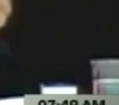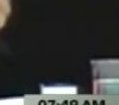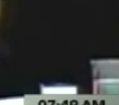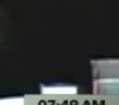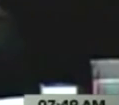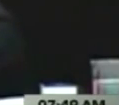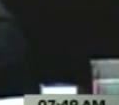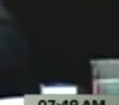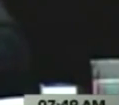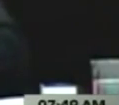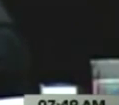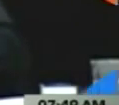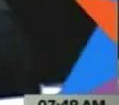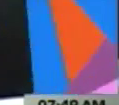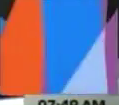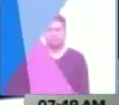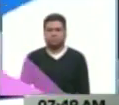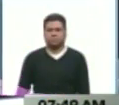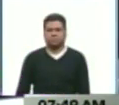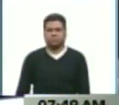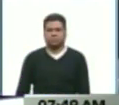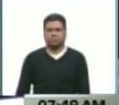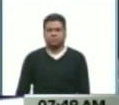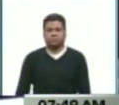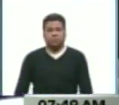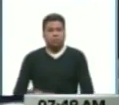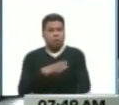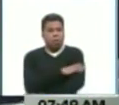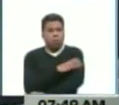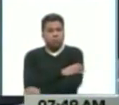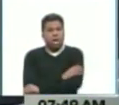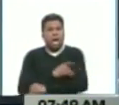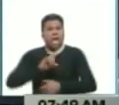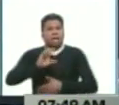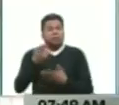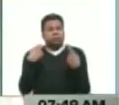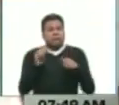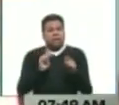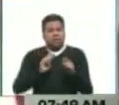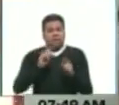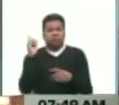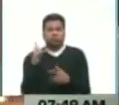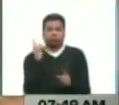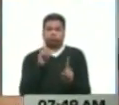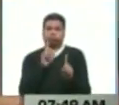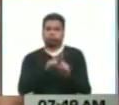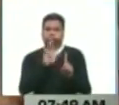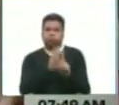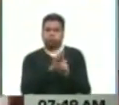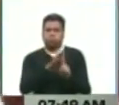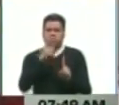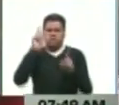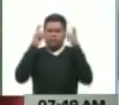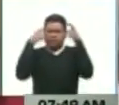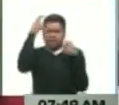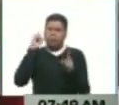usted trata de dejar a Chávez solo para liquidarlo, para pulverizarlo. La estrategia es la